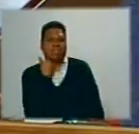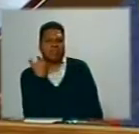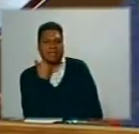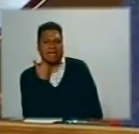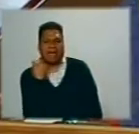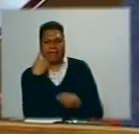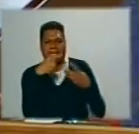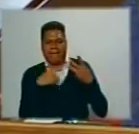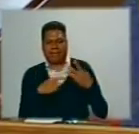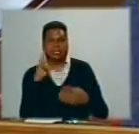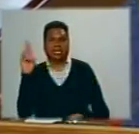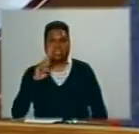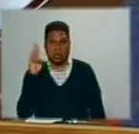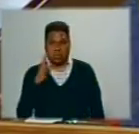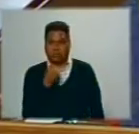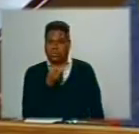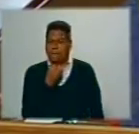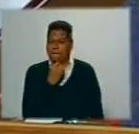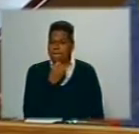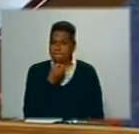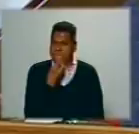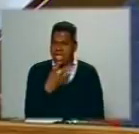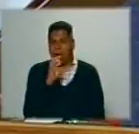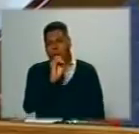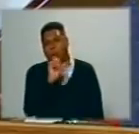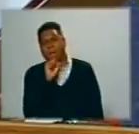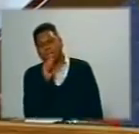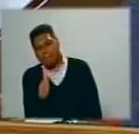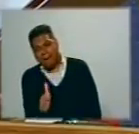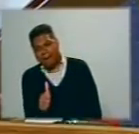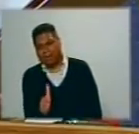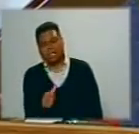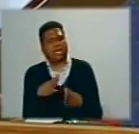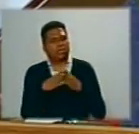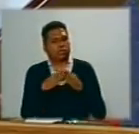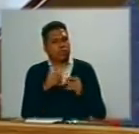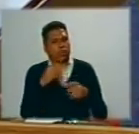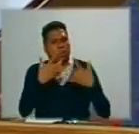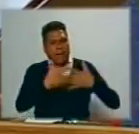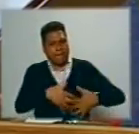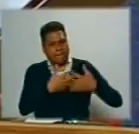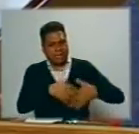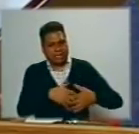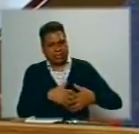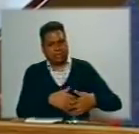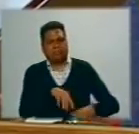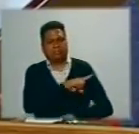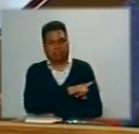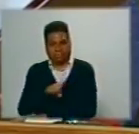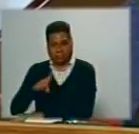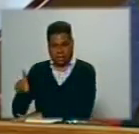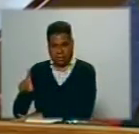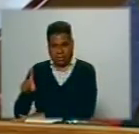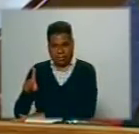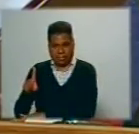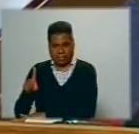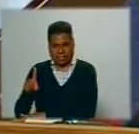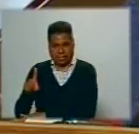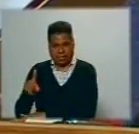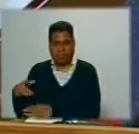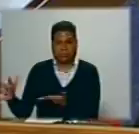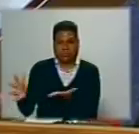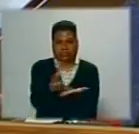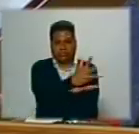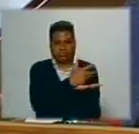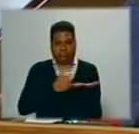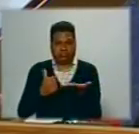en forma adecuada, el sujeto o los sujetos de la cadena de distribución, producción y consumo deberá o deberán proceder a